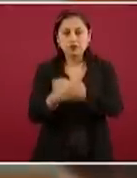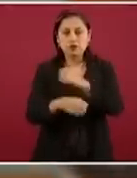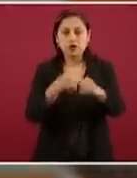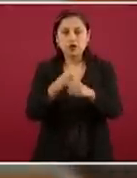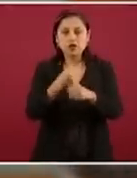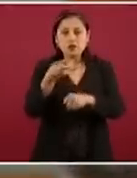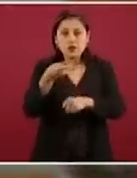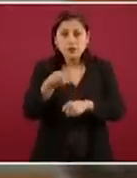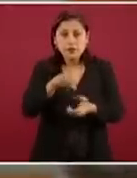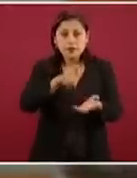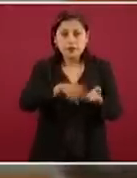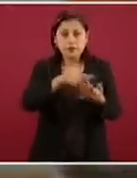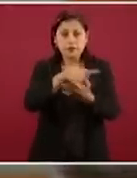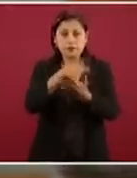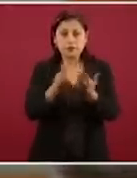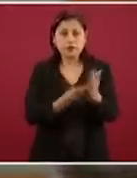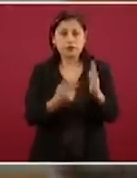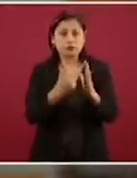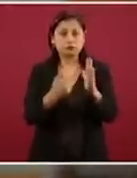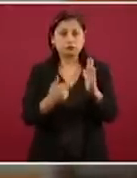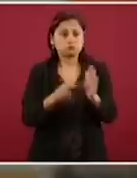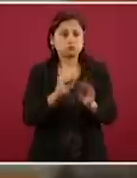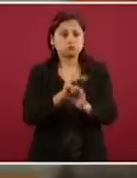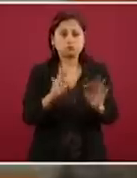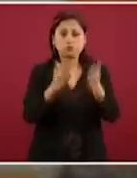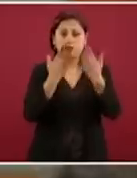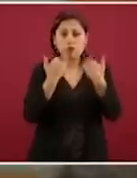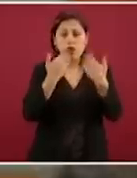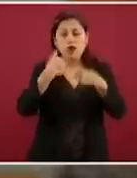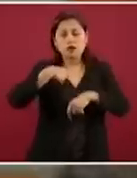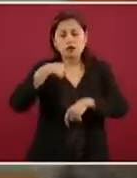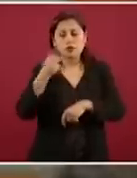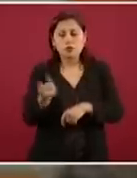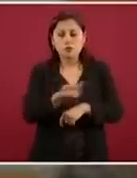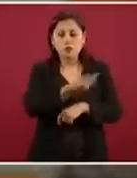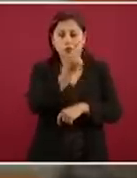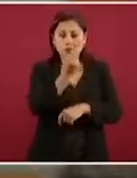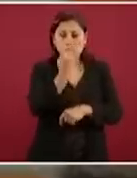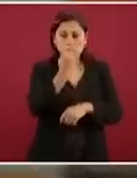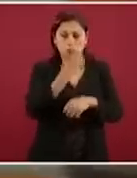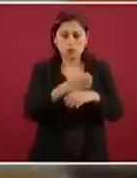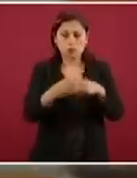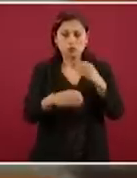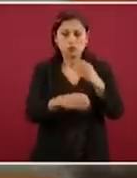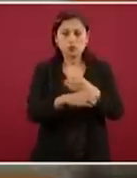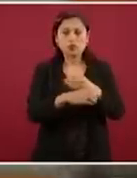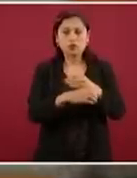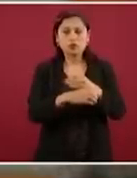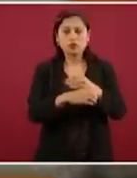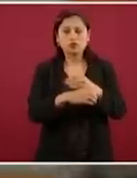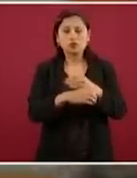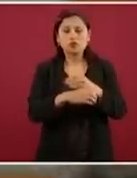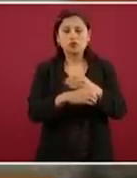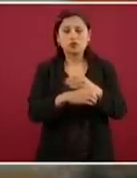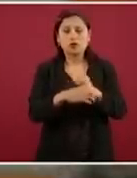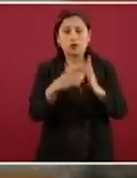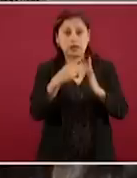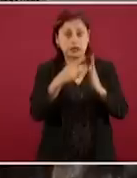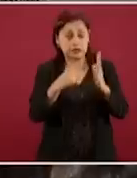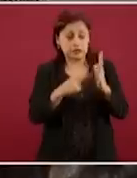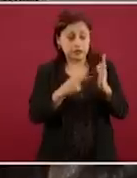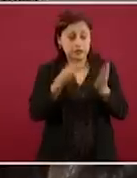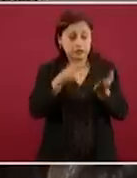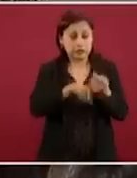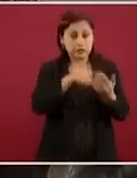operación. Justo en ese tenor me gustaría hacerle dos cuestionamientos. Las reglas de operación de estos programas, ¿ya